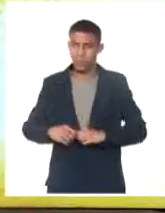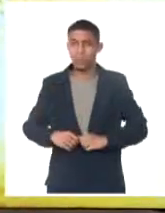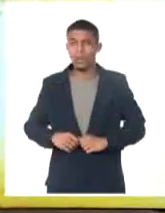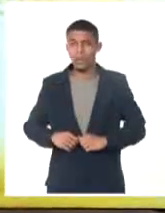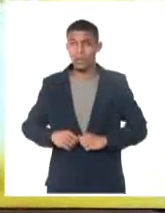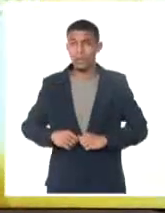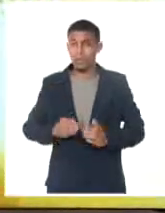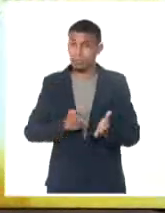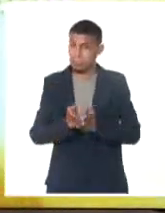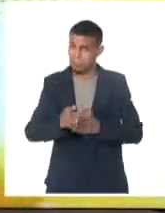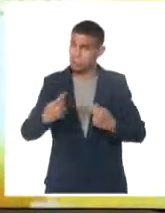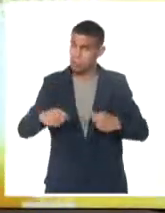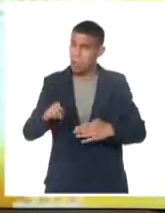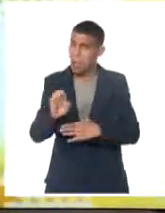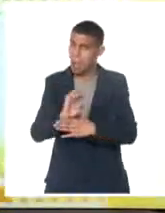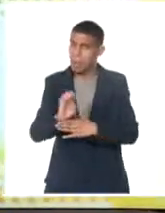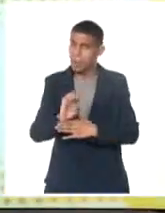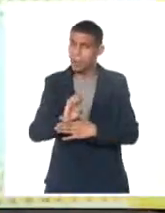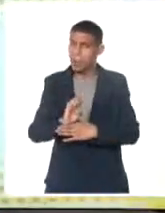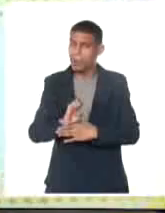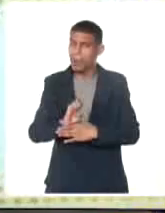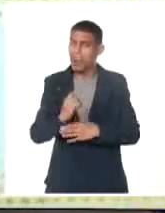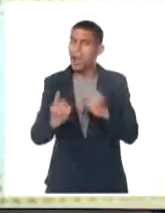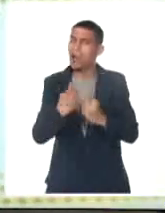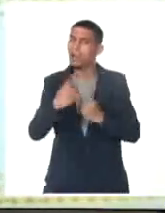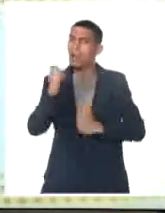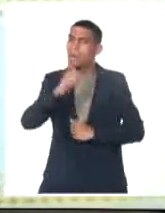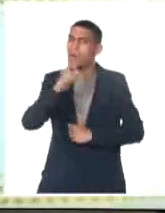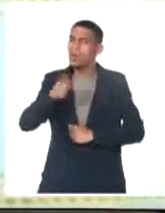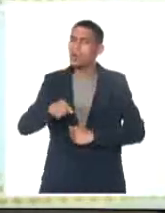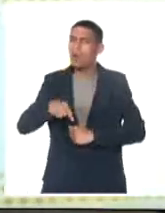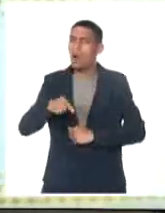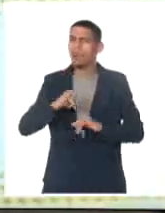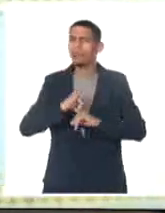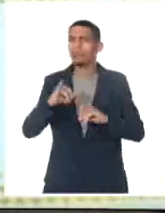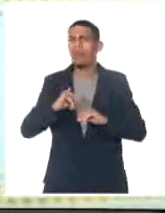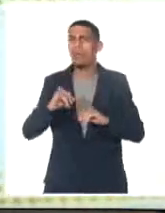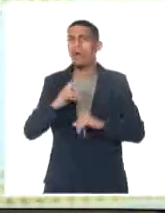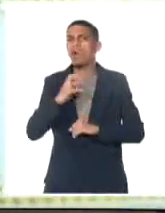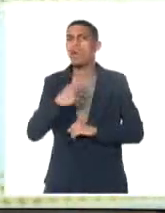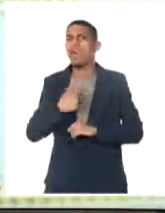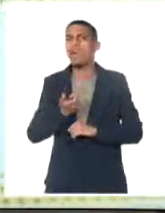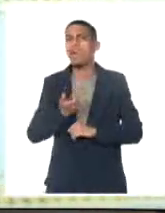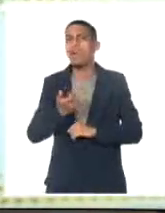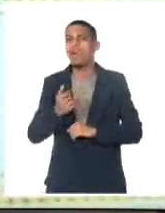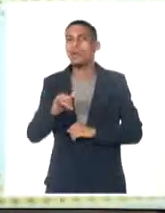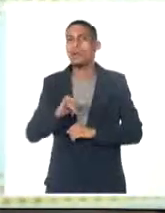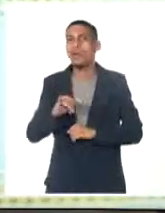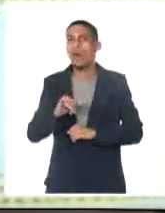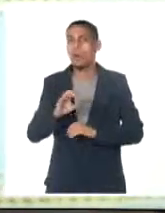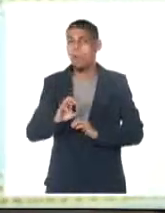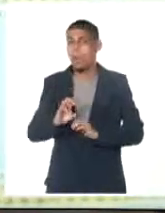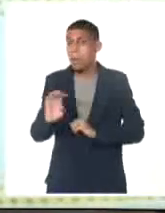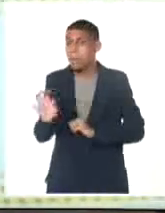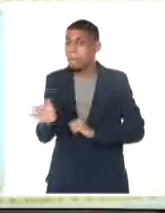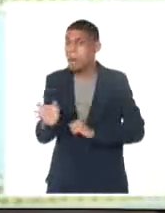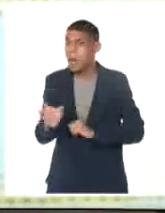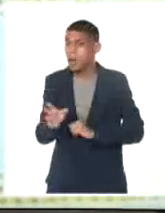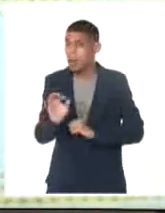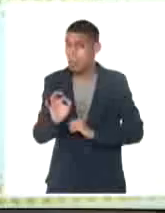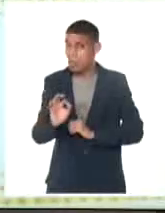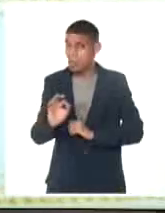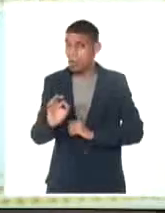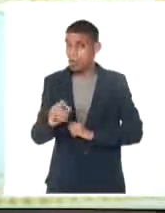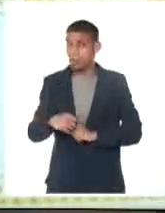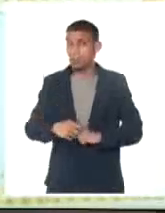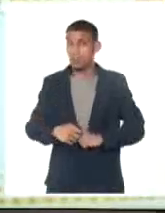juicio político, medios ecuatorianos de prensa se hacen eco hoy del enorme endeudamiento en el que la gestión del banquero Lasso, ahora en el banquillo